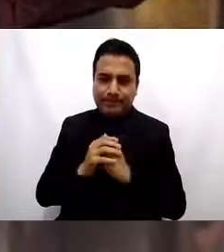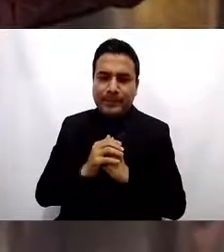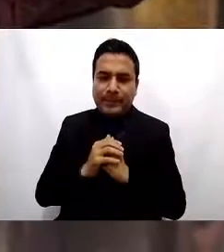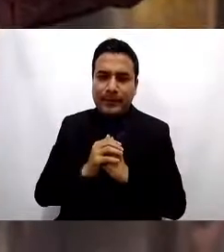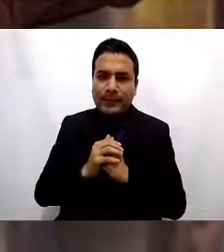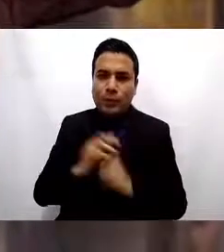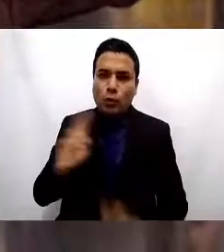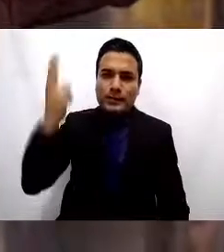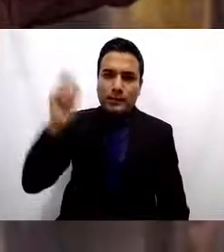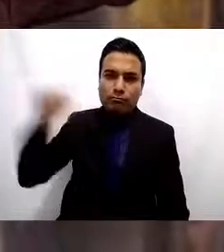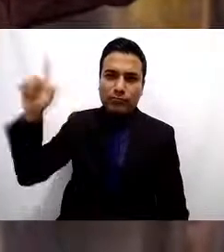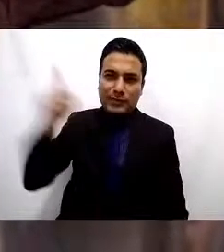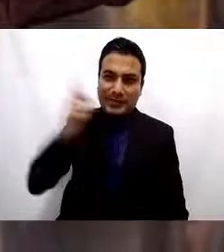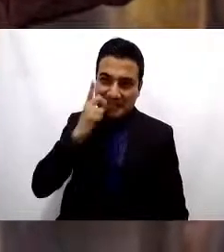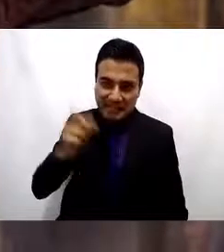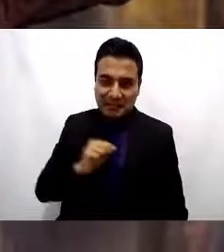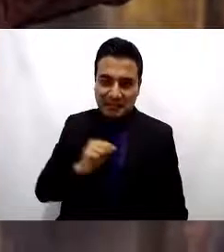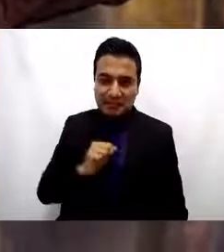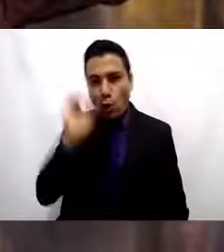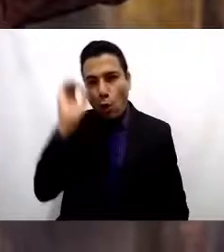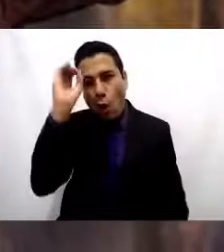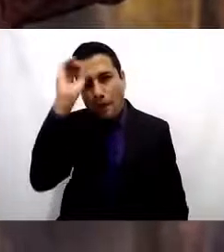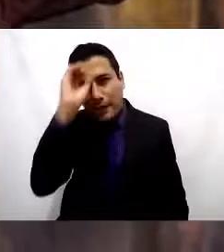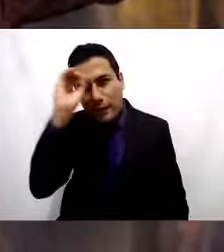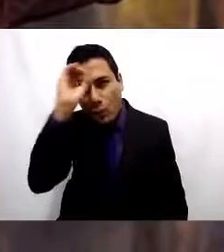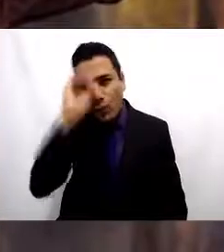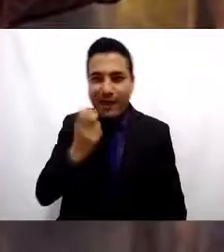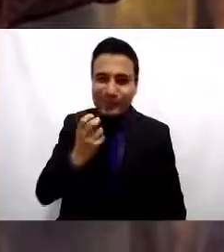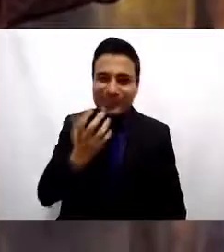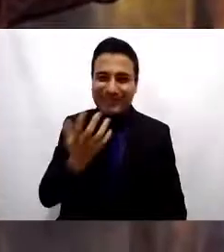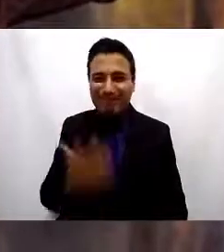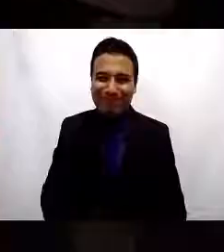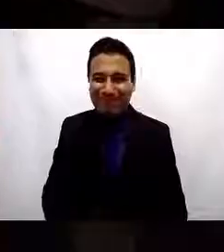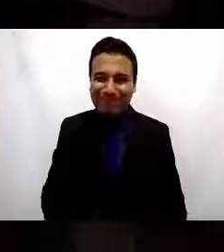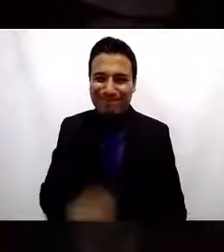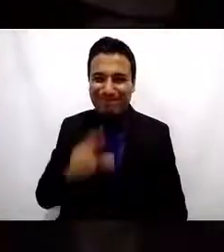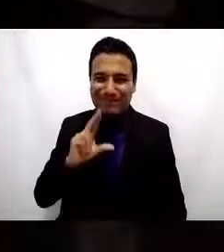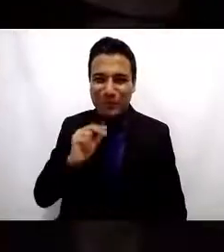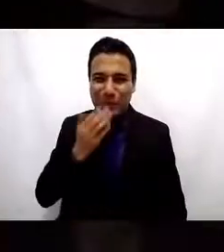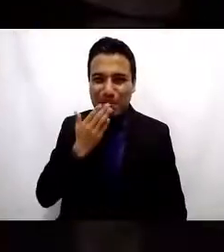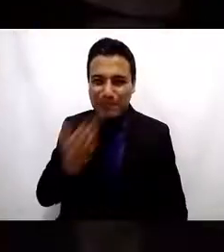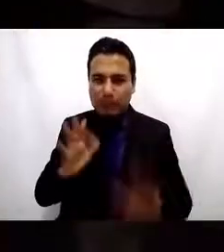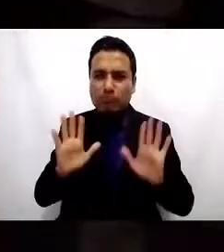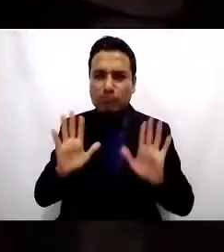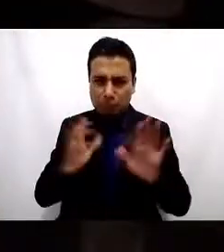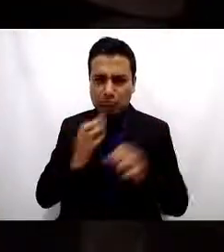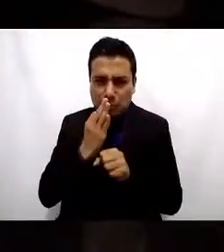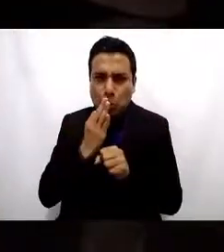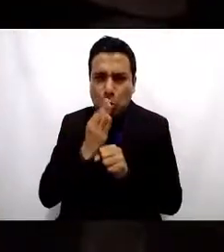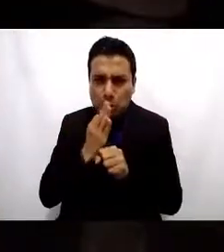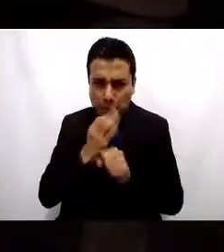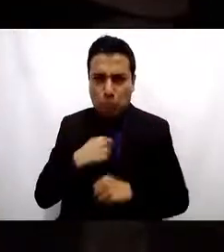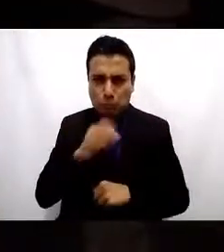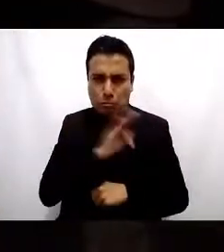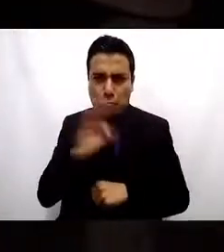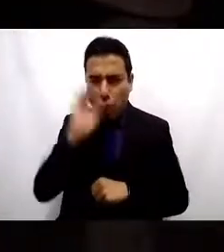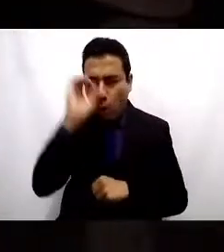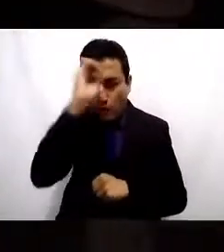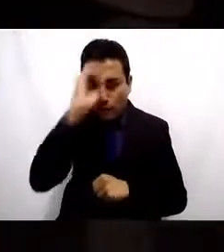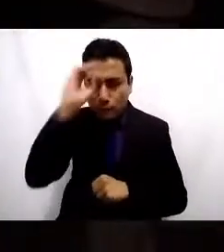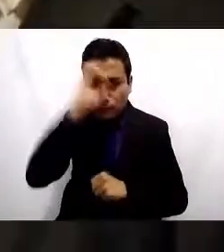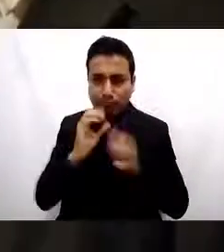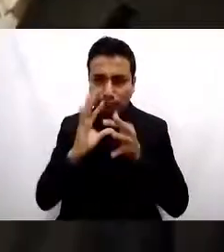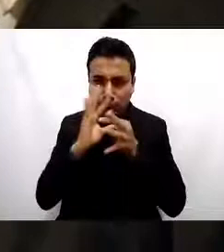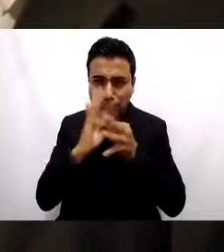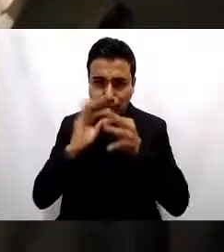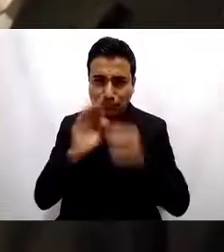subjetividades no están bien vistas. Sé que este es un marco en el que puedo permitirme ir a las subjetividades, y al fin y al cabo